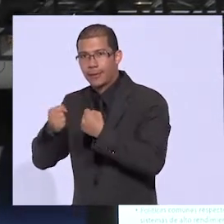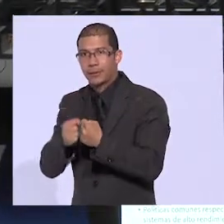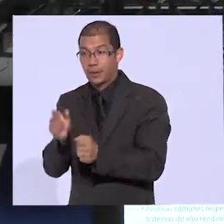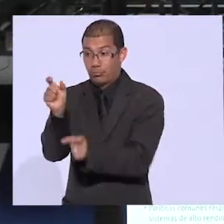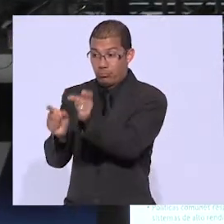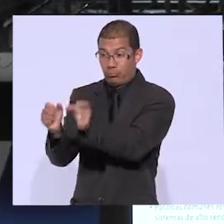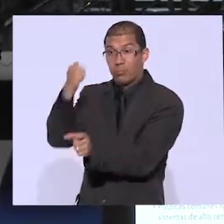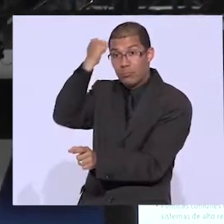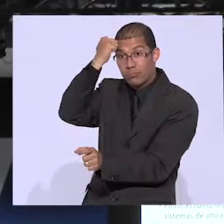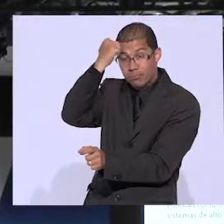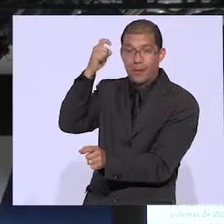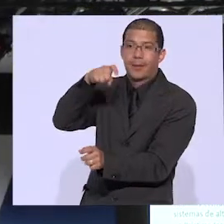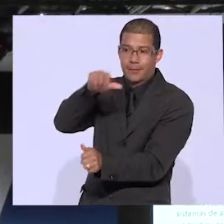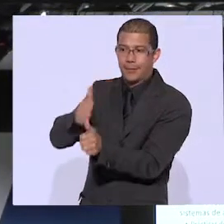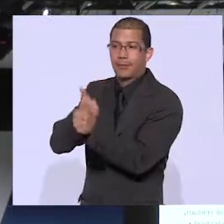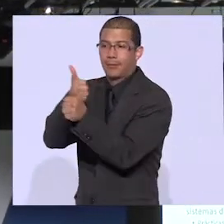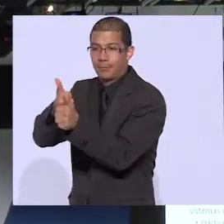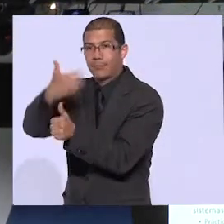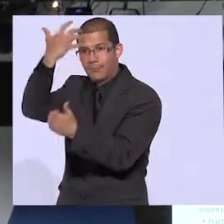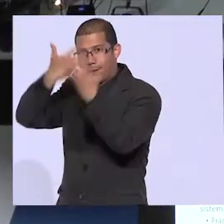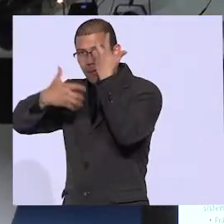profesorado. Todos deberíamos sentirnos